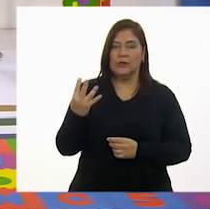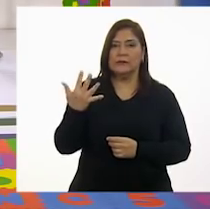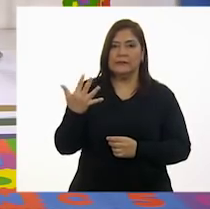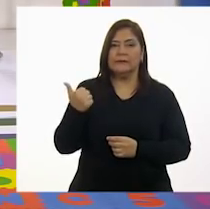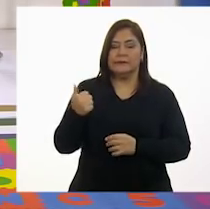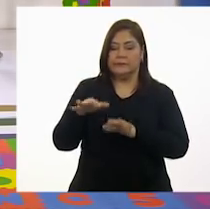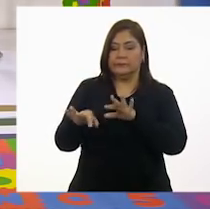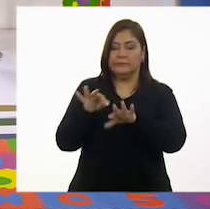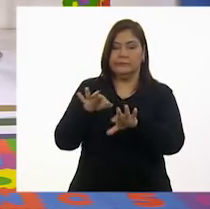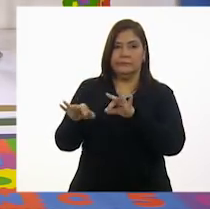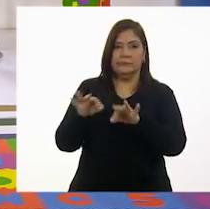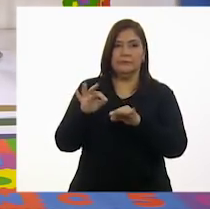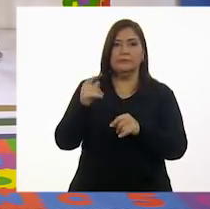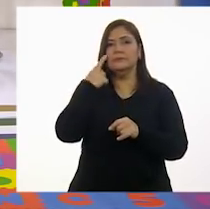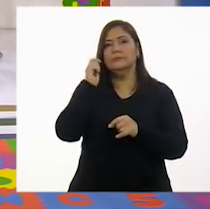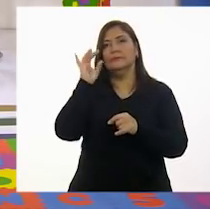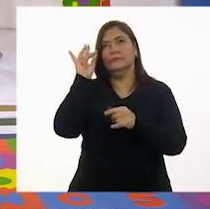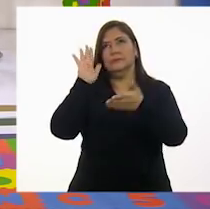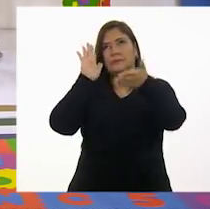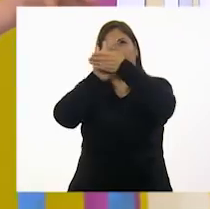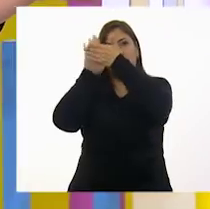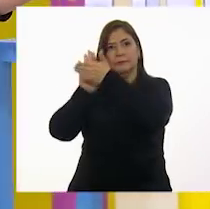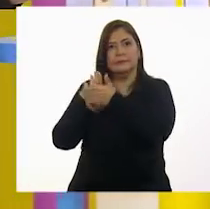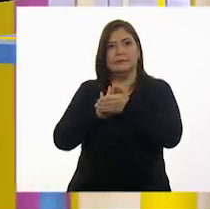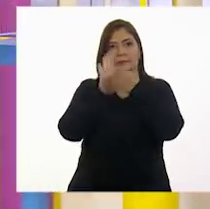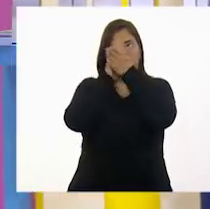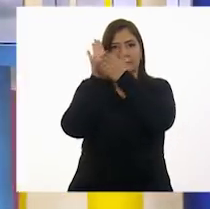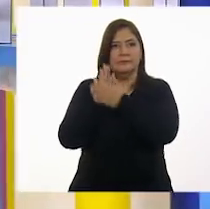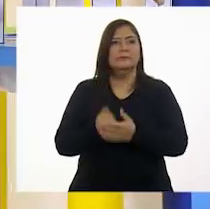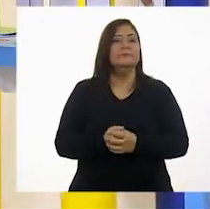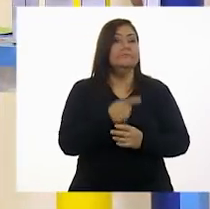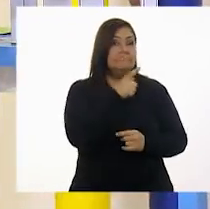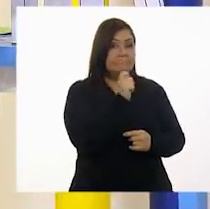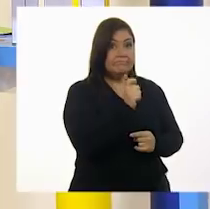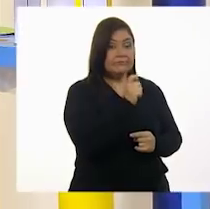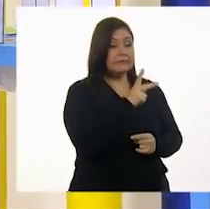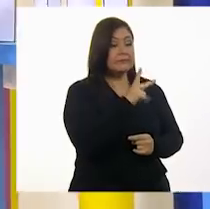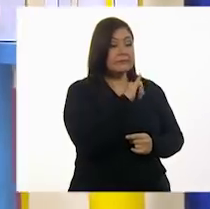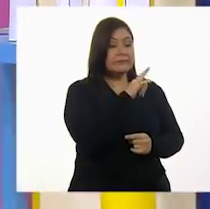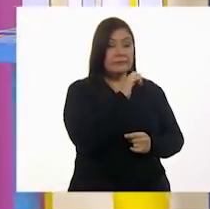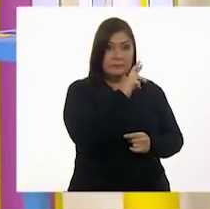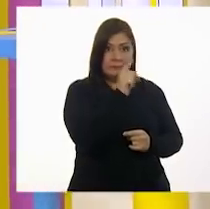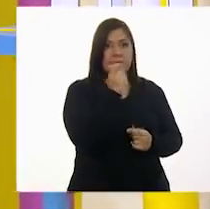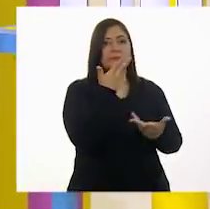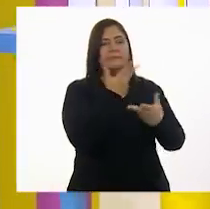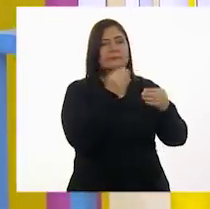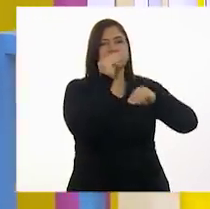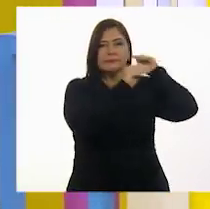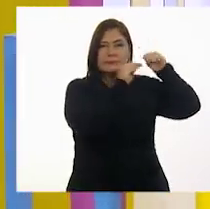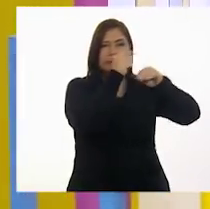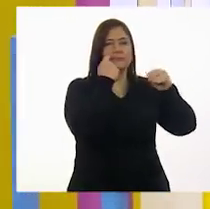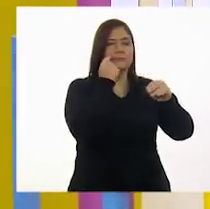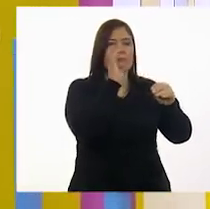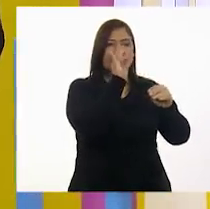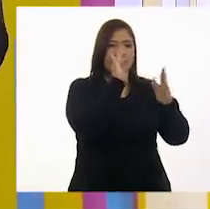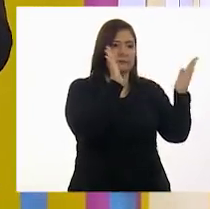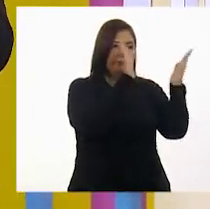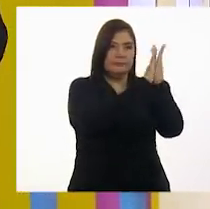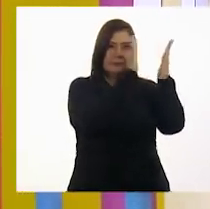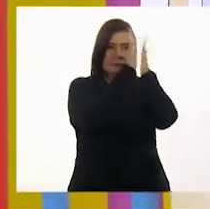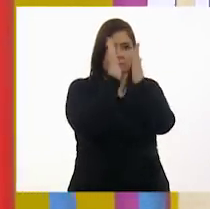1, 2, 3, 4, 5 y 6. 6 rectángulos, vamos a pegarlos. Entonces, niñas y niñas, en lo que Pilar realiza y pega las